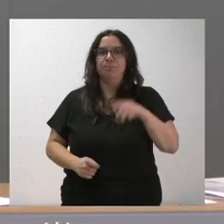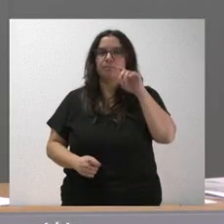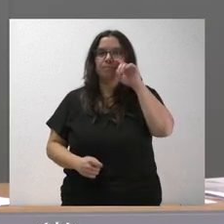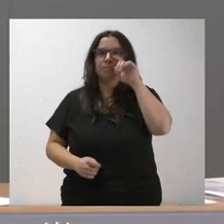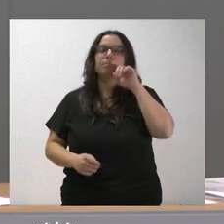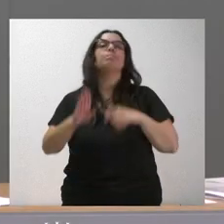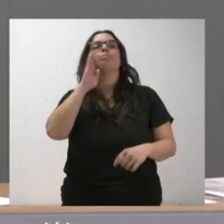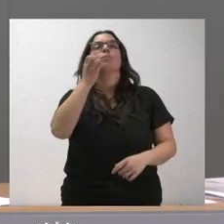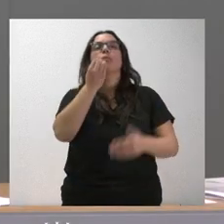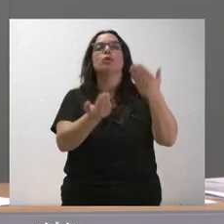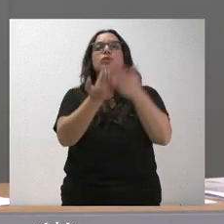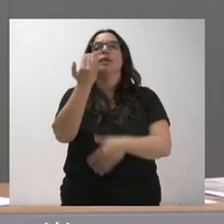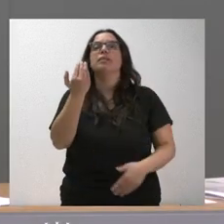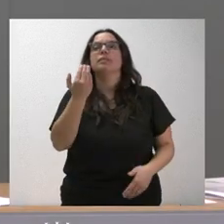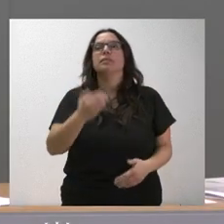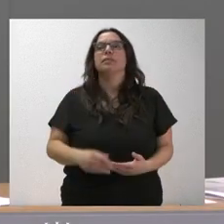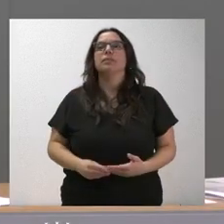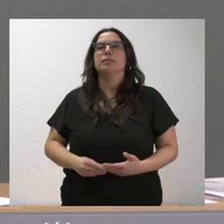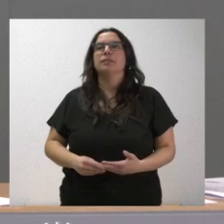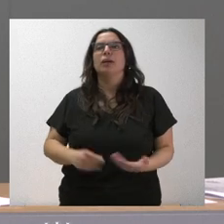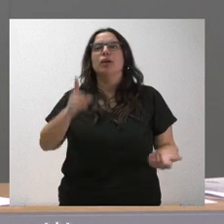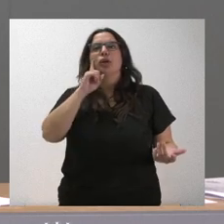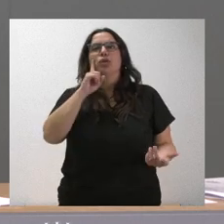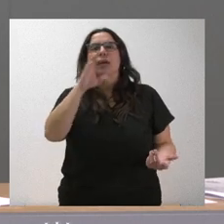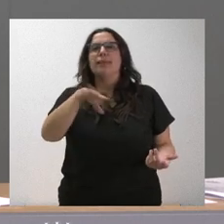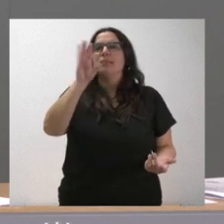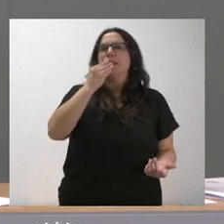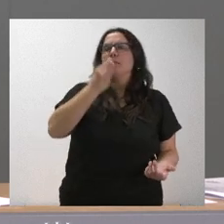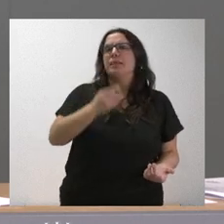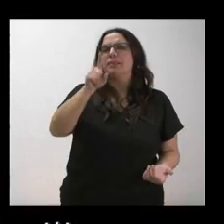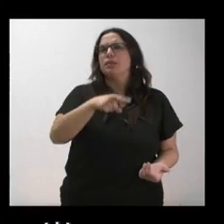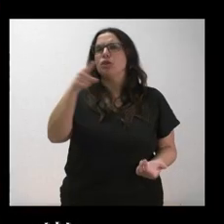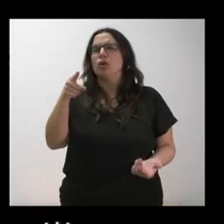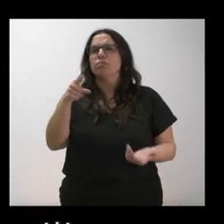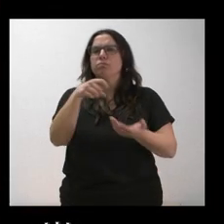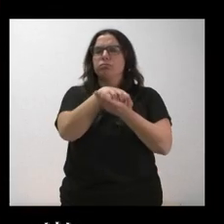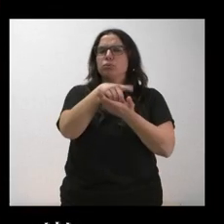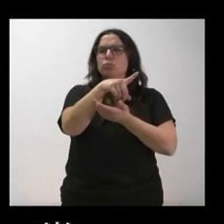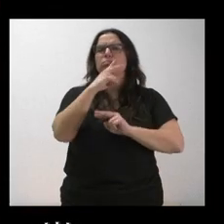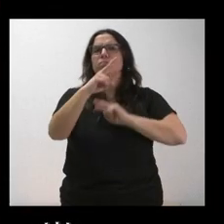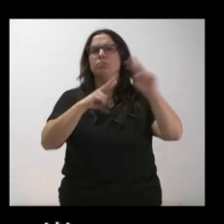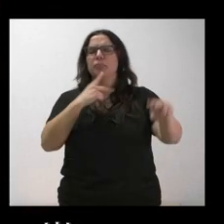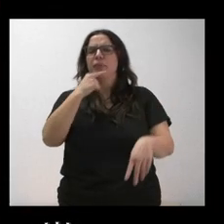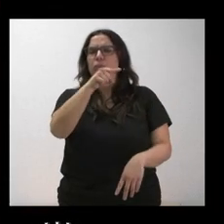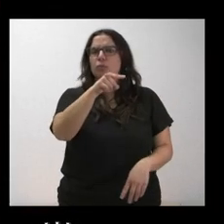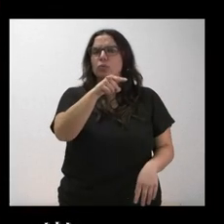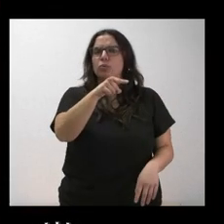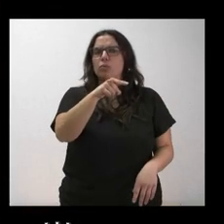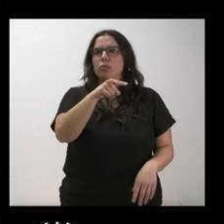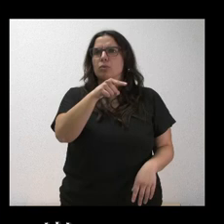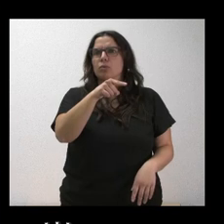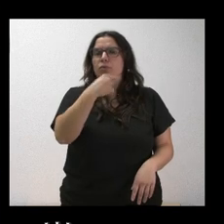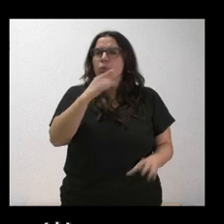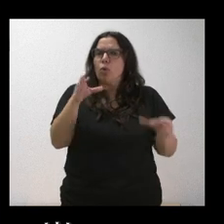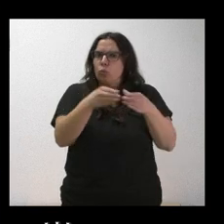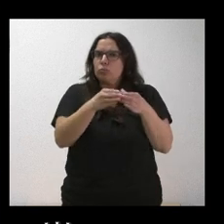buenos días Si he entendido bien pero por lo que por lo que ha dicho usted usted Sería la junta es